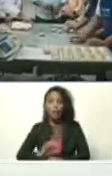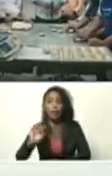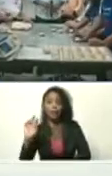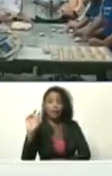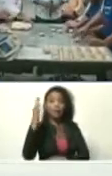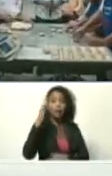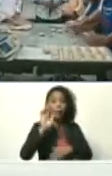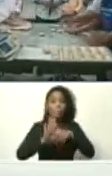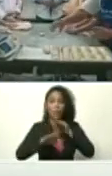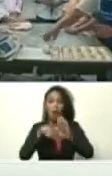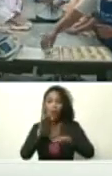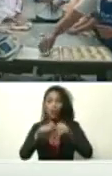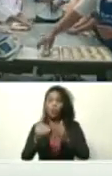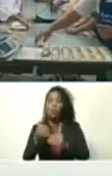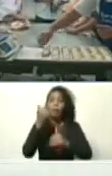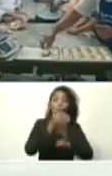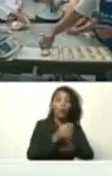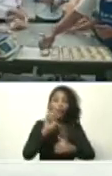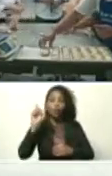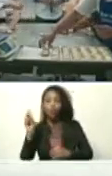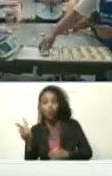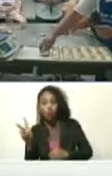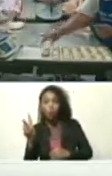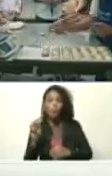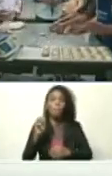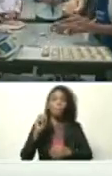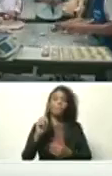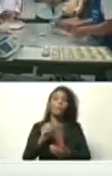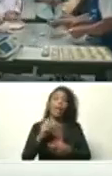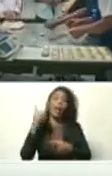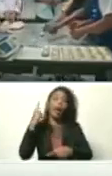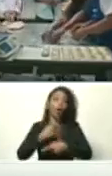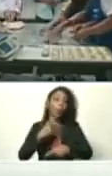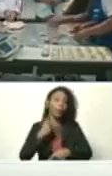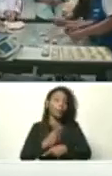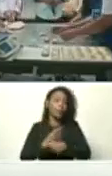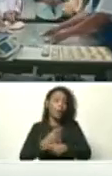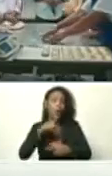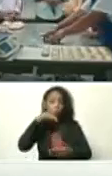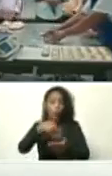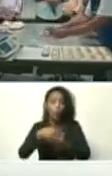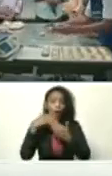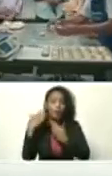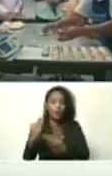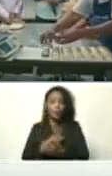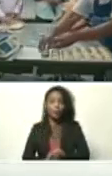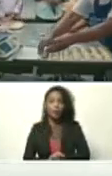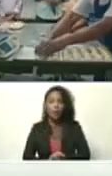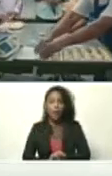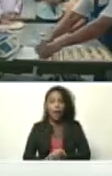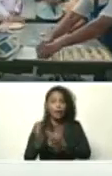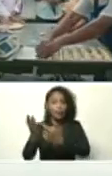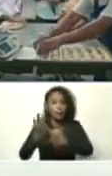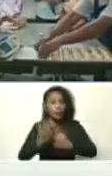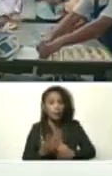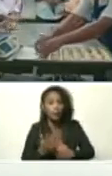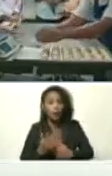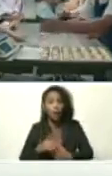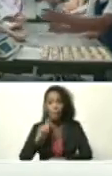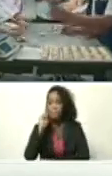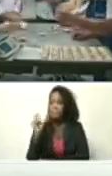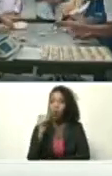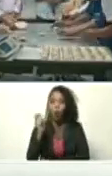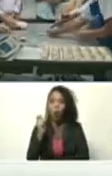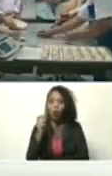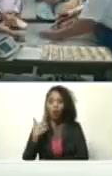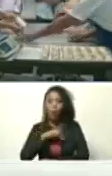paso, después de estos dos, presidentes, es la competencia, como le llamamos así. La competencia es, recibe su financiamiento como